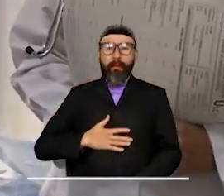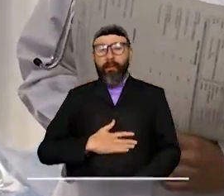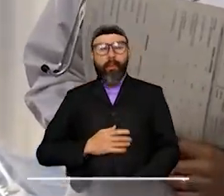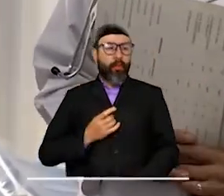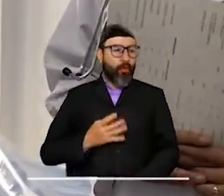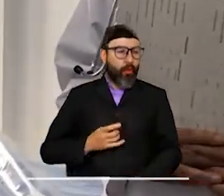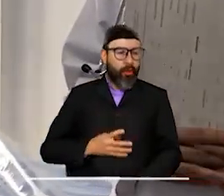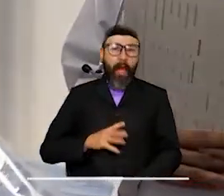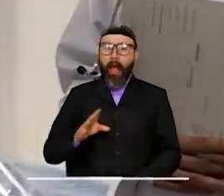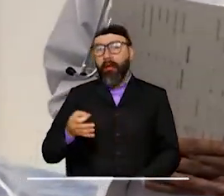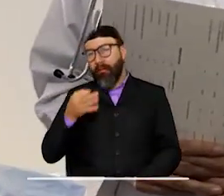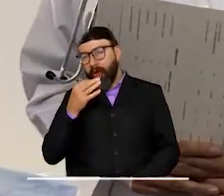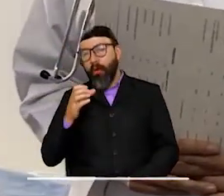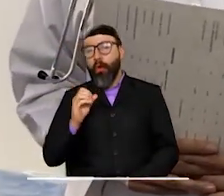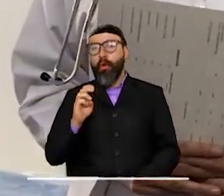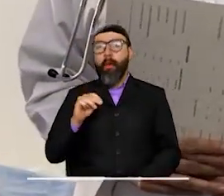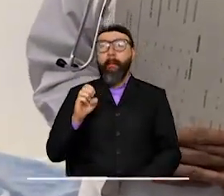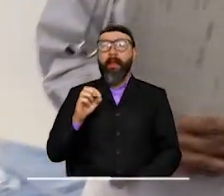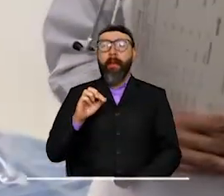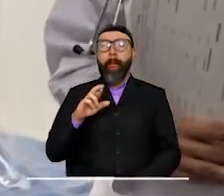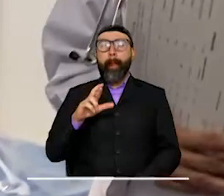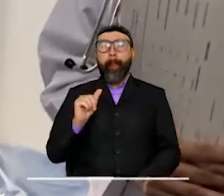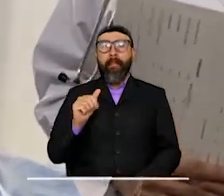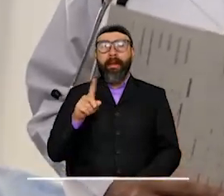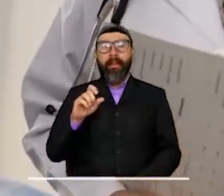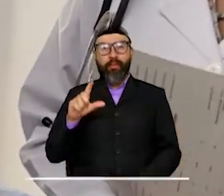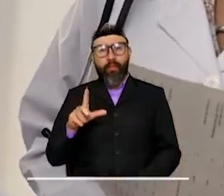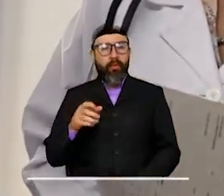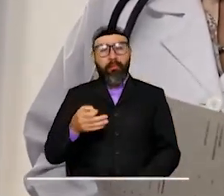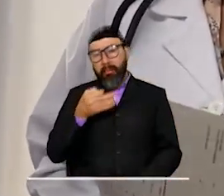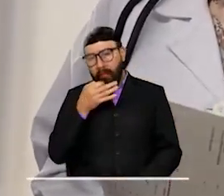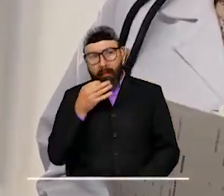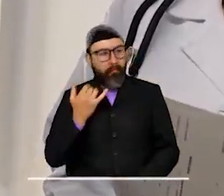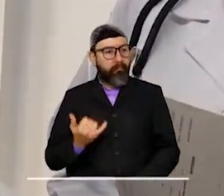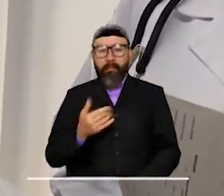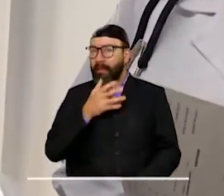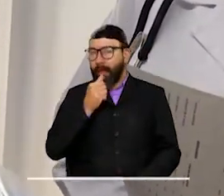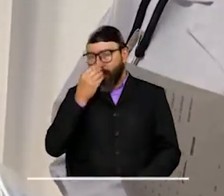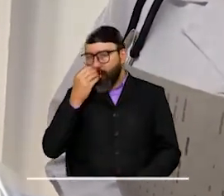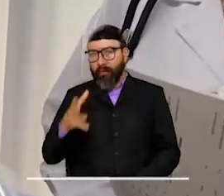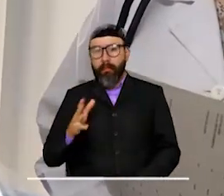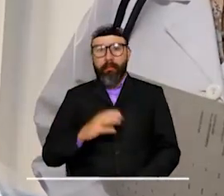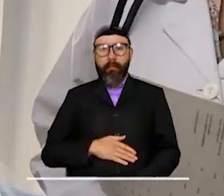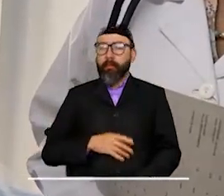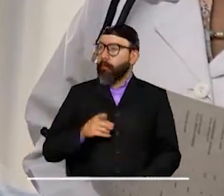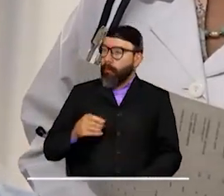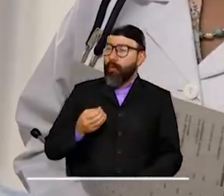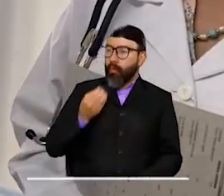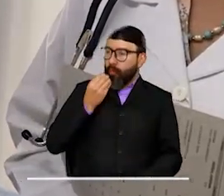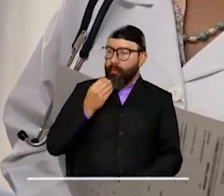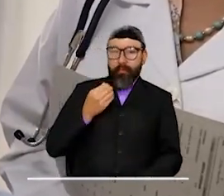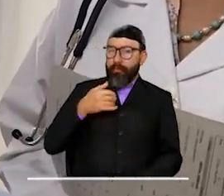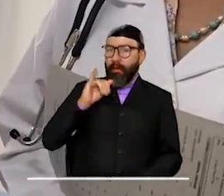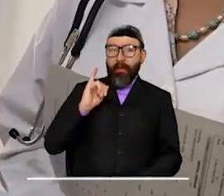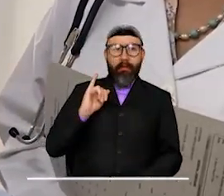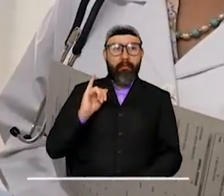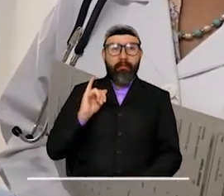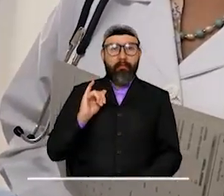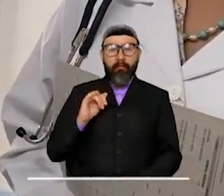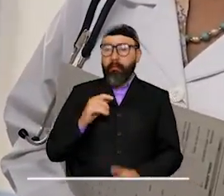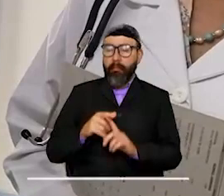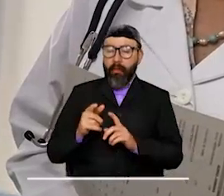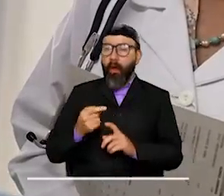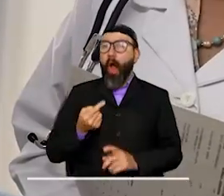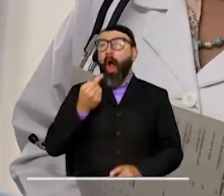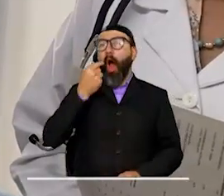siempre o en brazo o en milanta, pero eso no me servía para nada. Le mandaron omeprazol y milanta. ¿Y no le mandaron